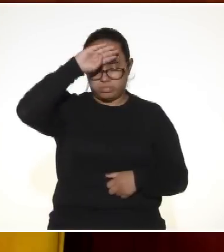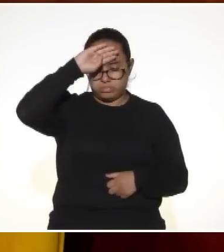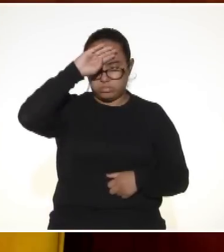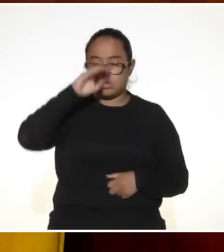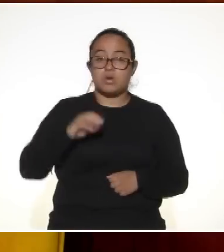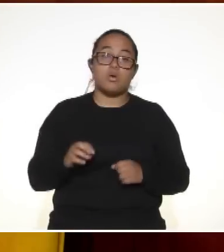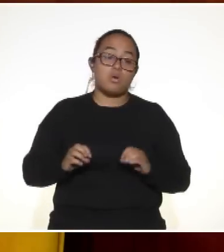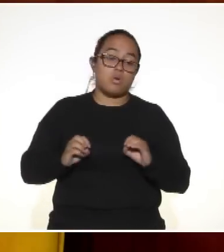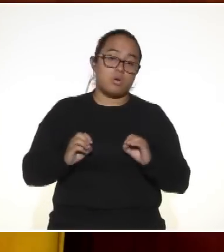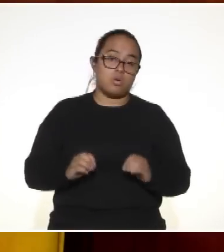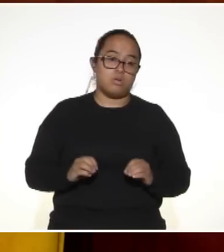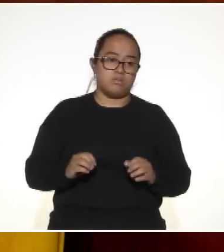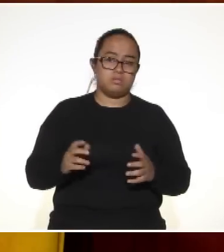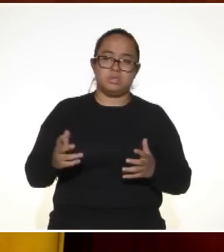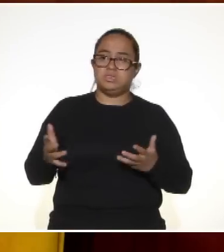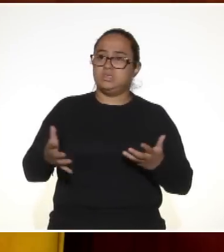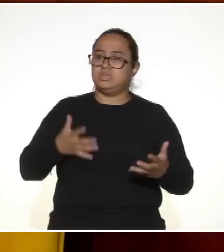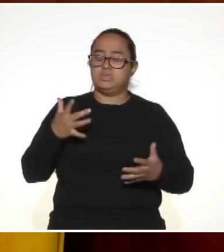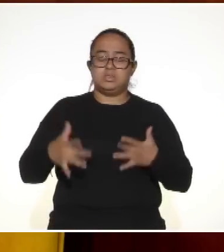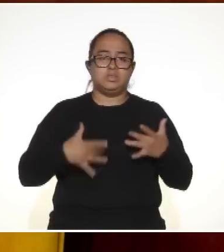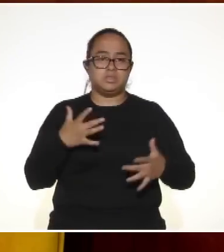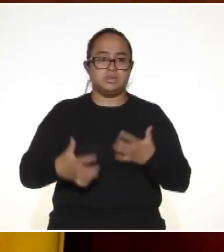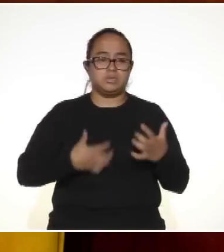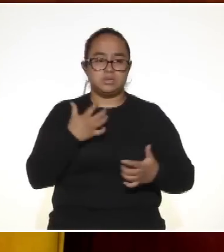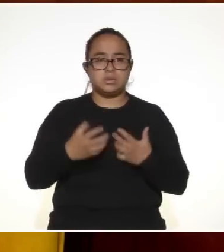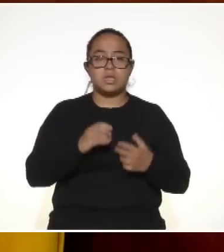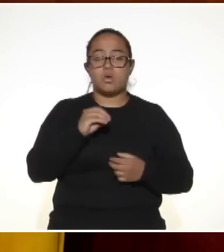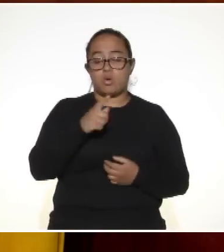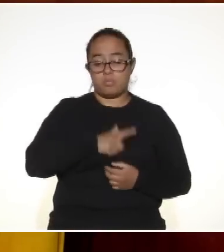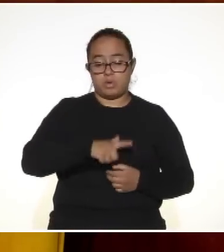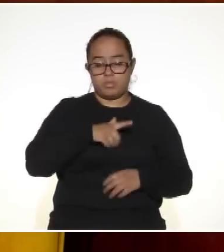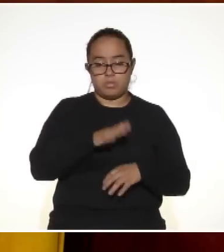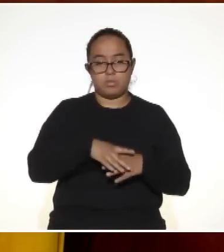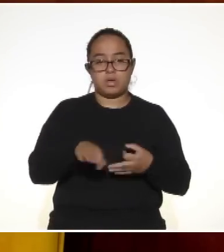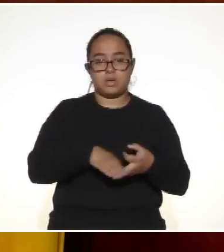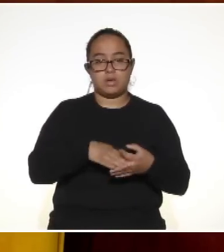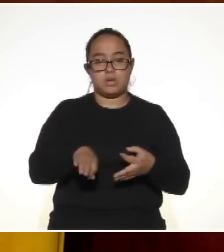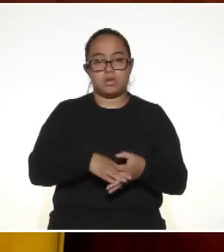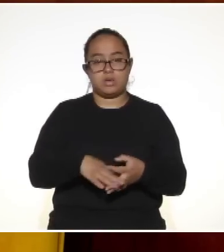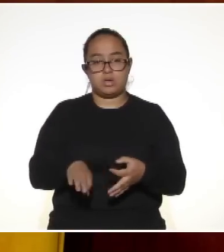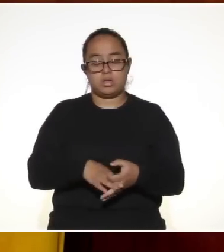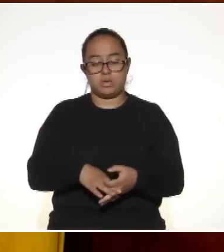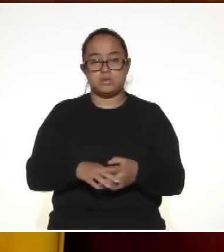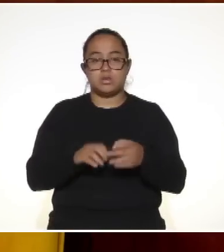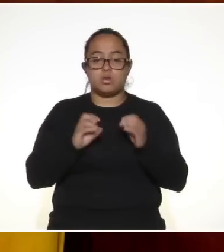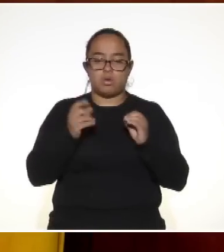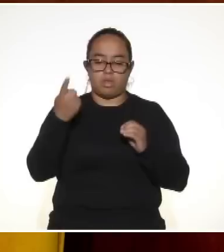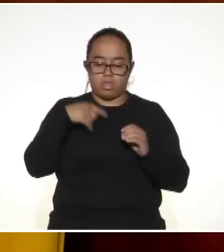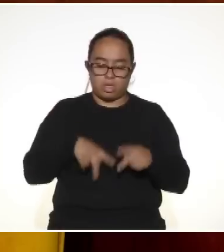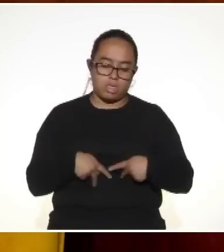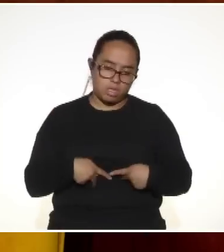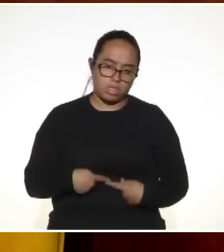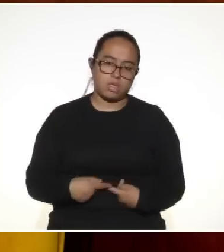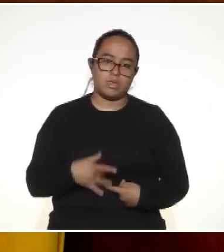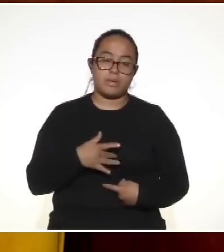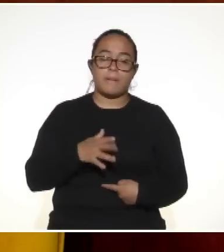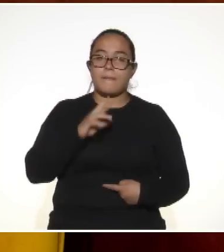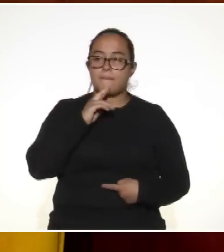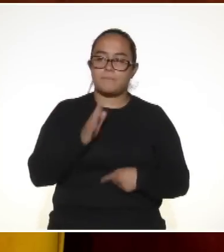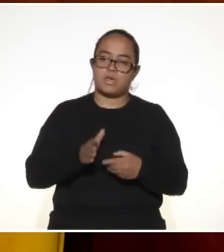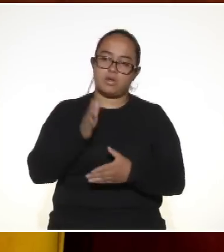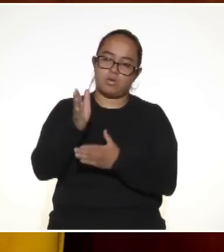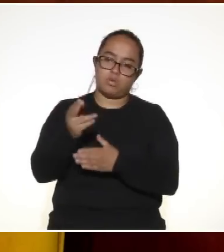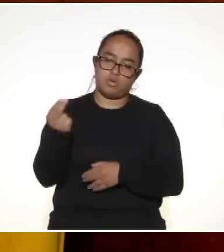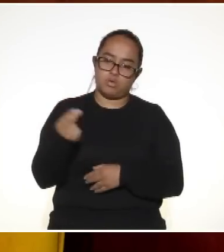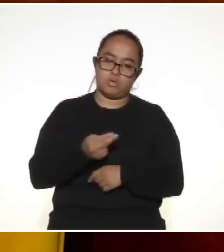estar muy alterados y pueden disminuir la producción de orina y datos francos de deshidratación. Entonces ahí siempre lo adecuado es acudir al servicio